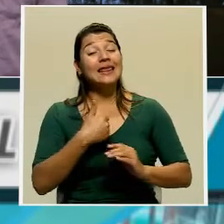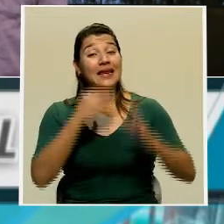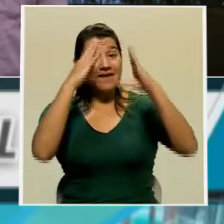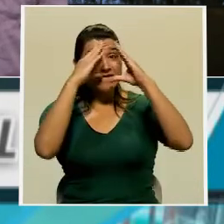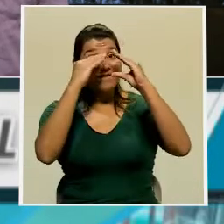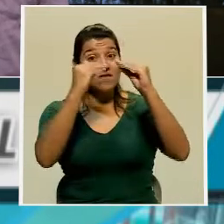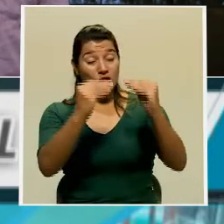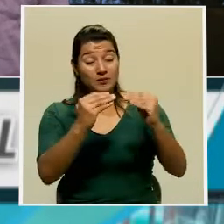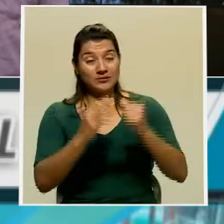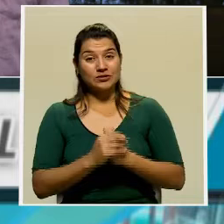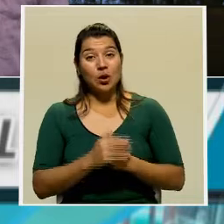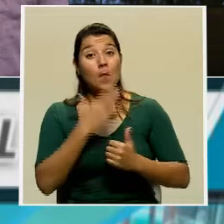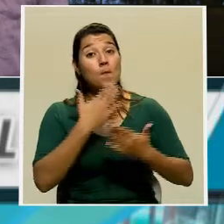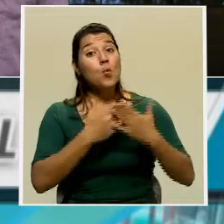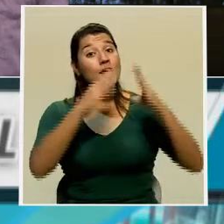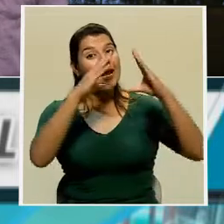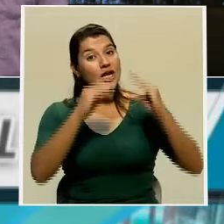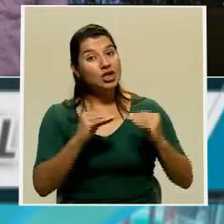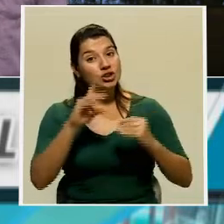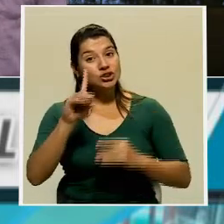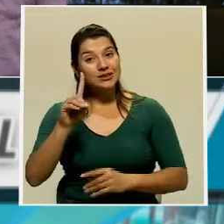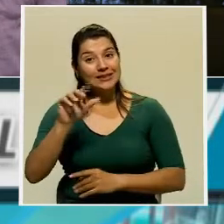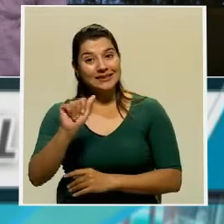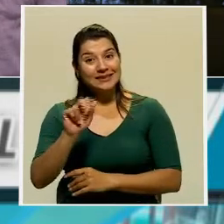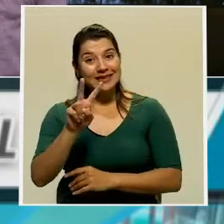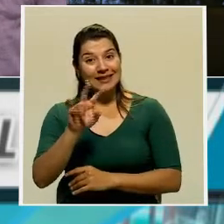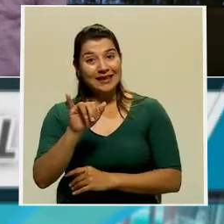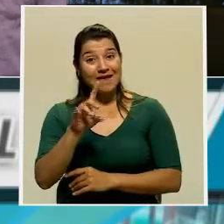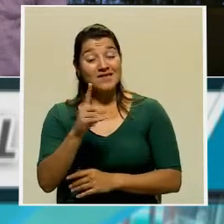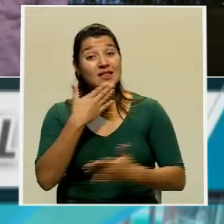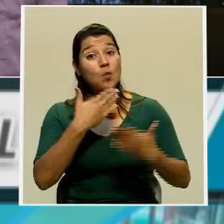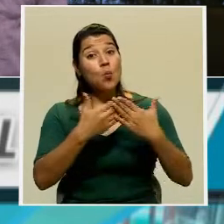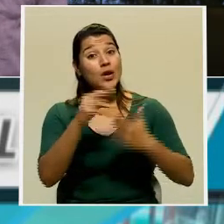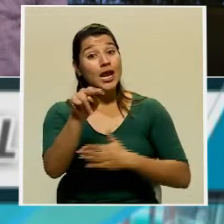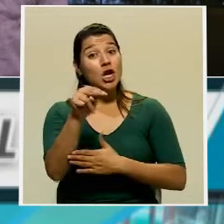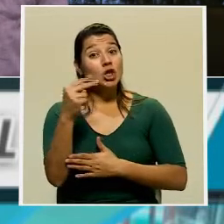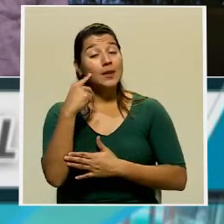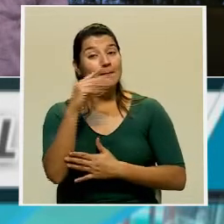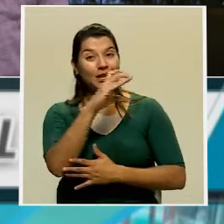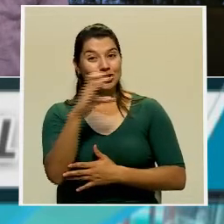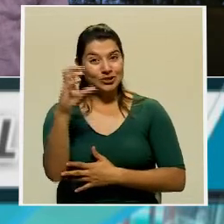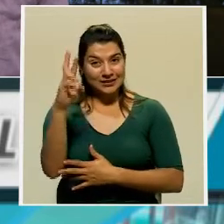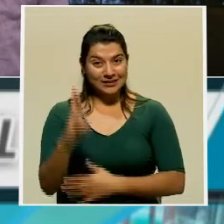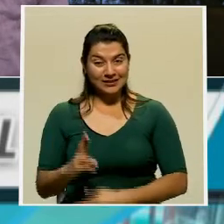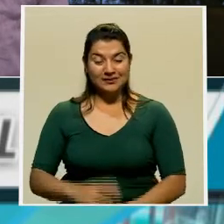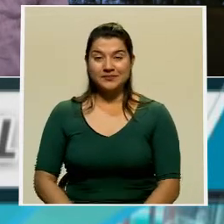esta información. Buenas noches, David. Una buena noticia para Costa Rica.